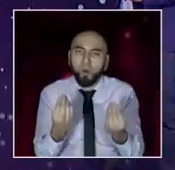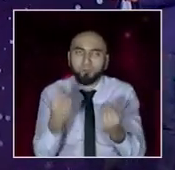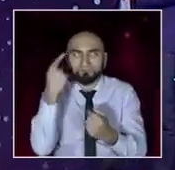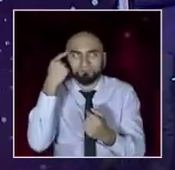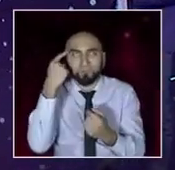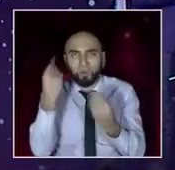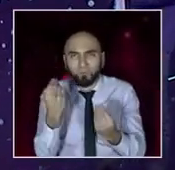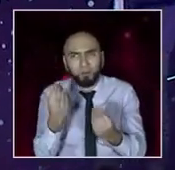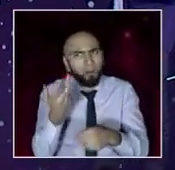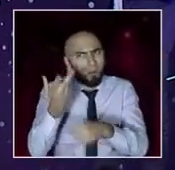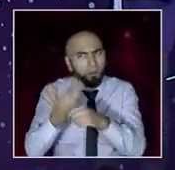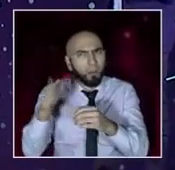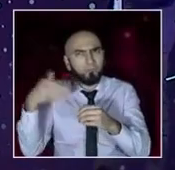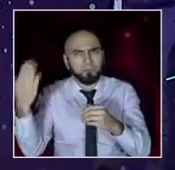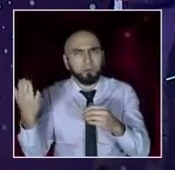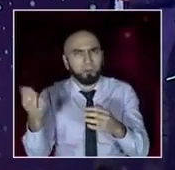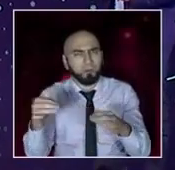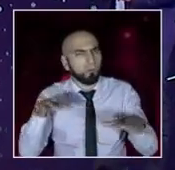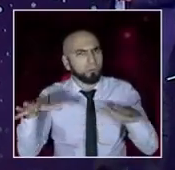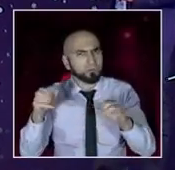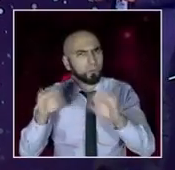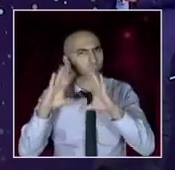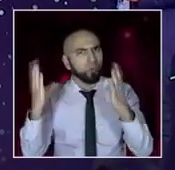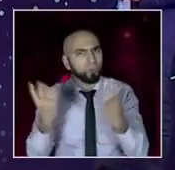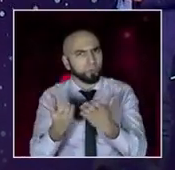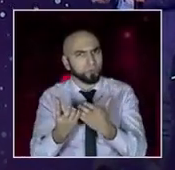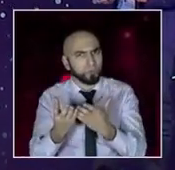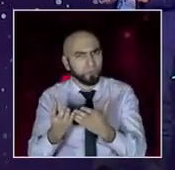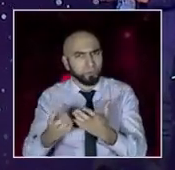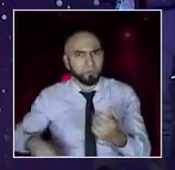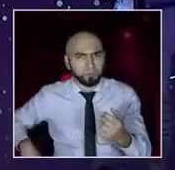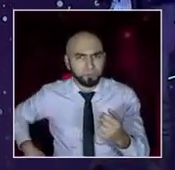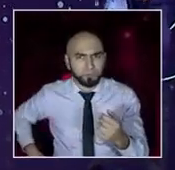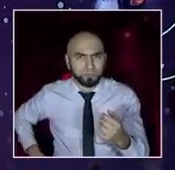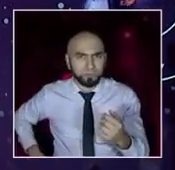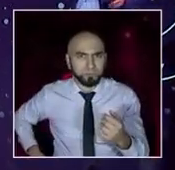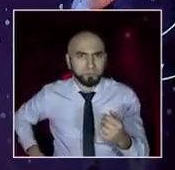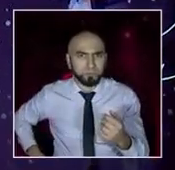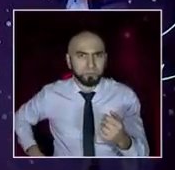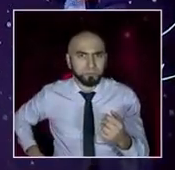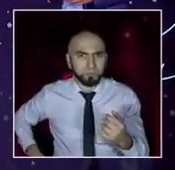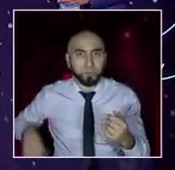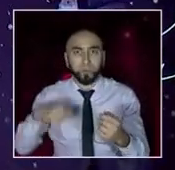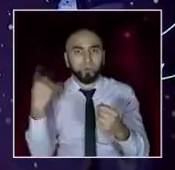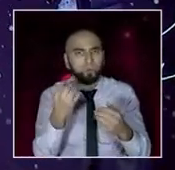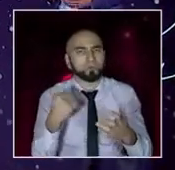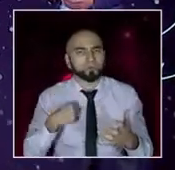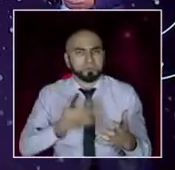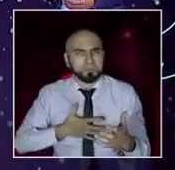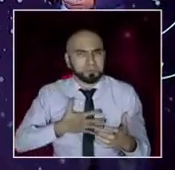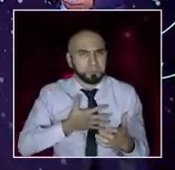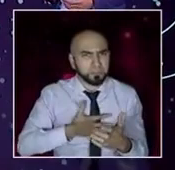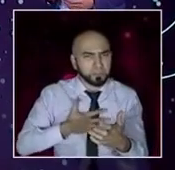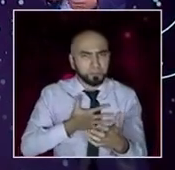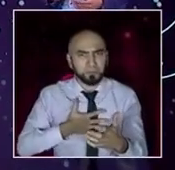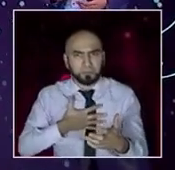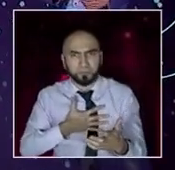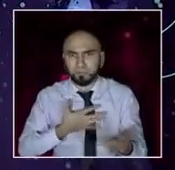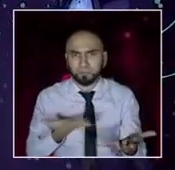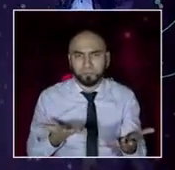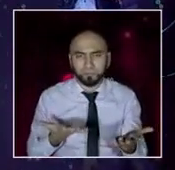un mundo allá afuera que se detecta por nosotros a través de nuestros sentidos del